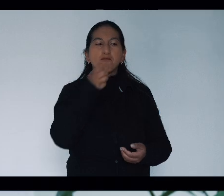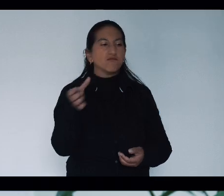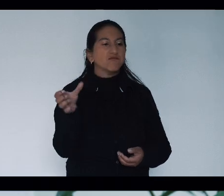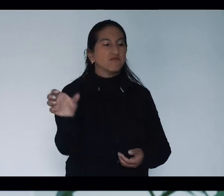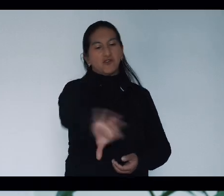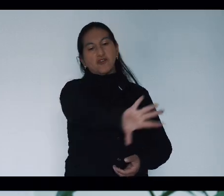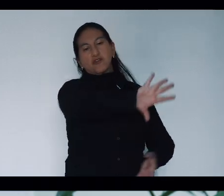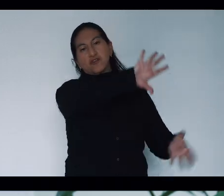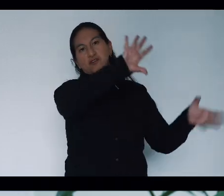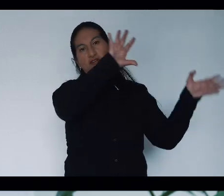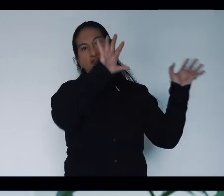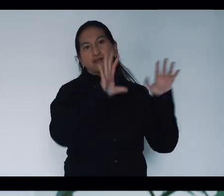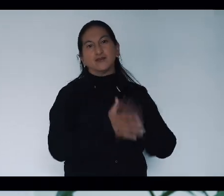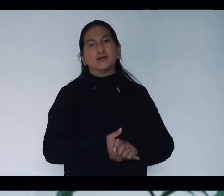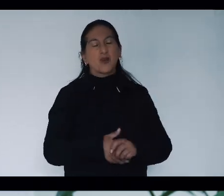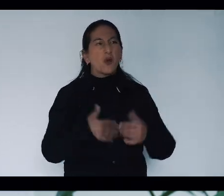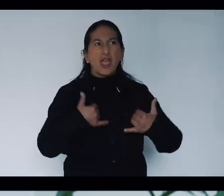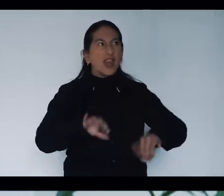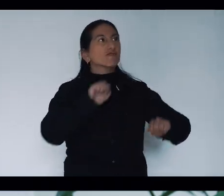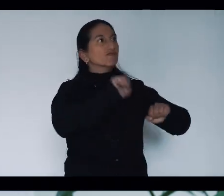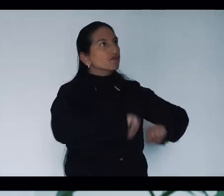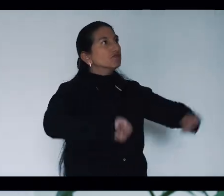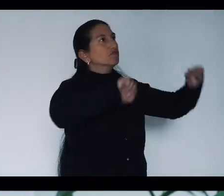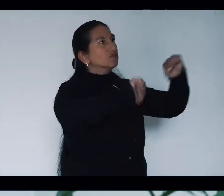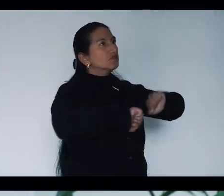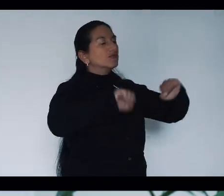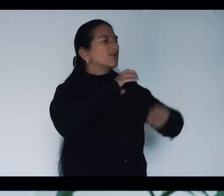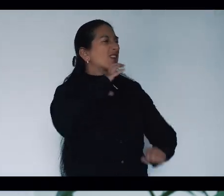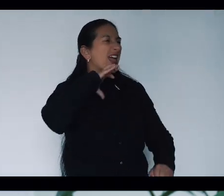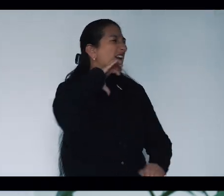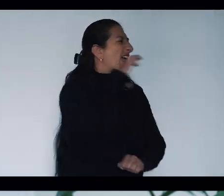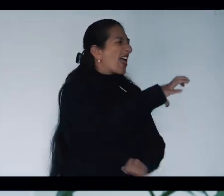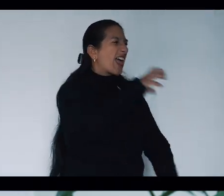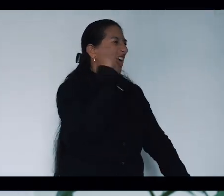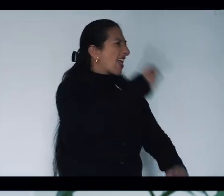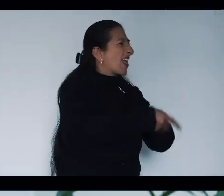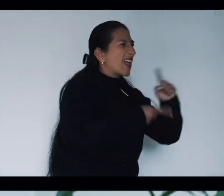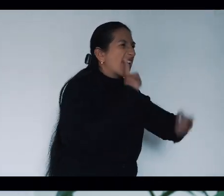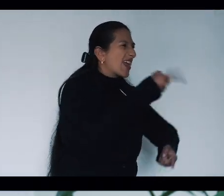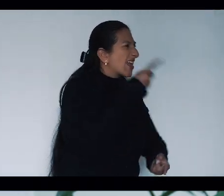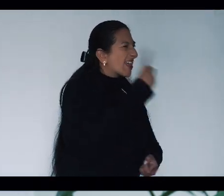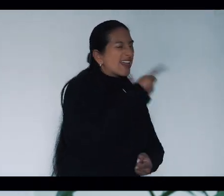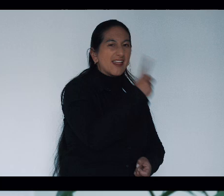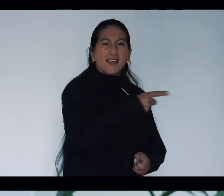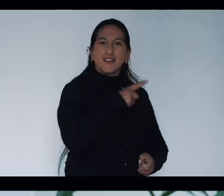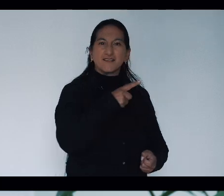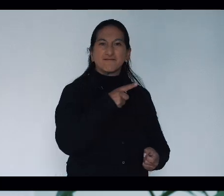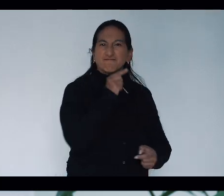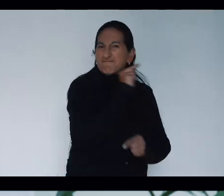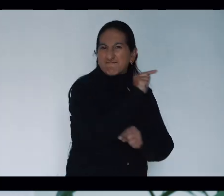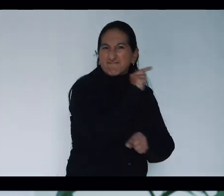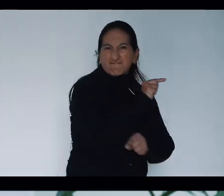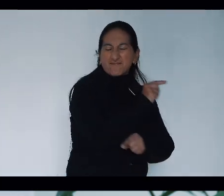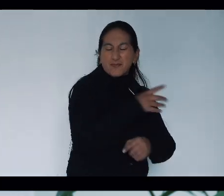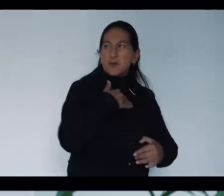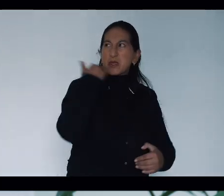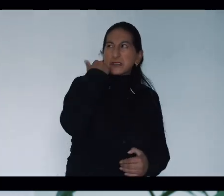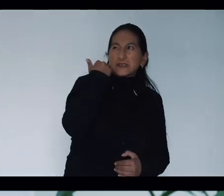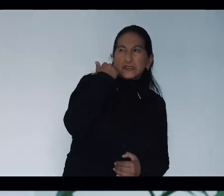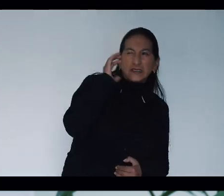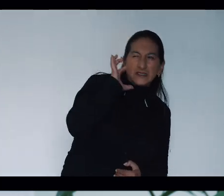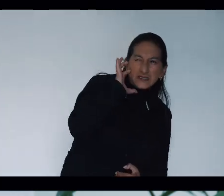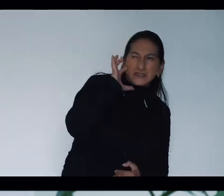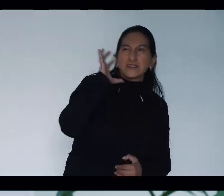está realizando algún quehacer doméstico y él le grita, la ofende, o va dándole en ella lo que es